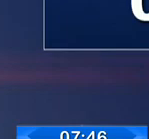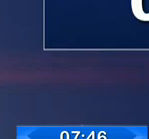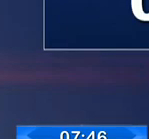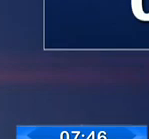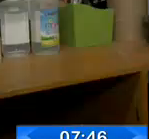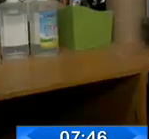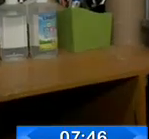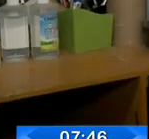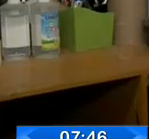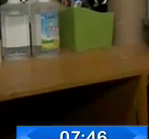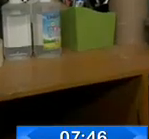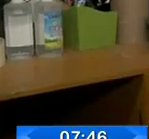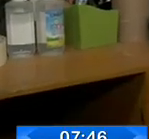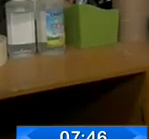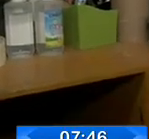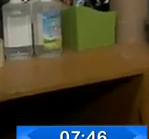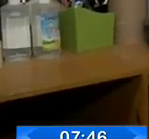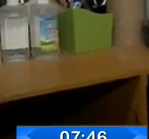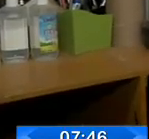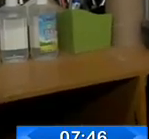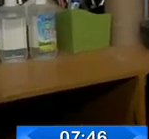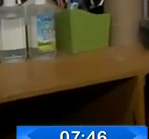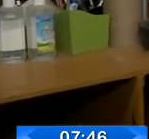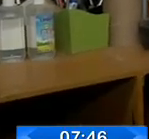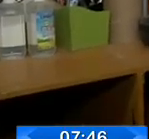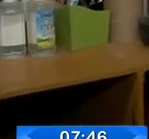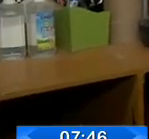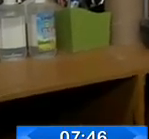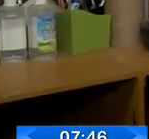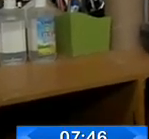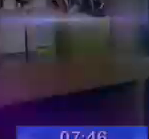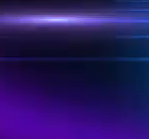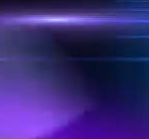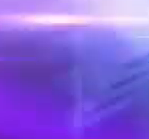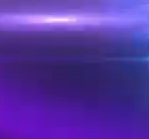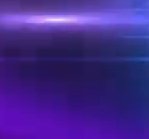098-6252-082. Informó Valeria Navarro. Que parecía de contra.